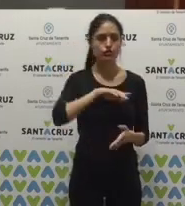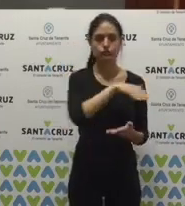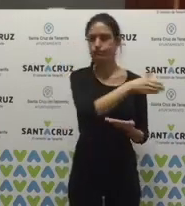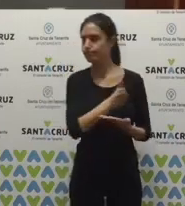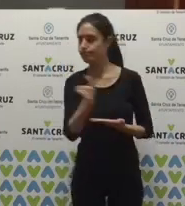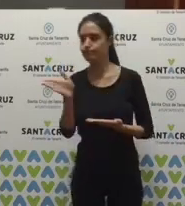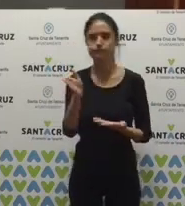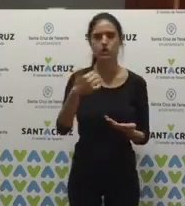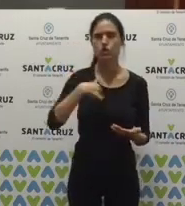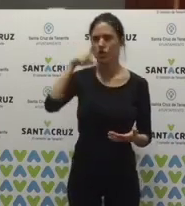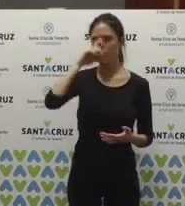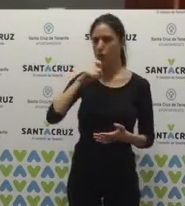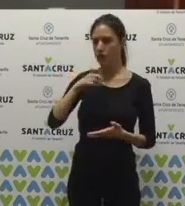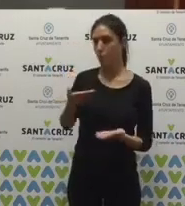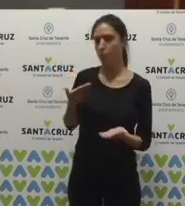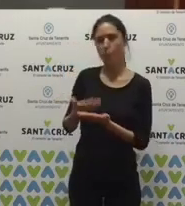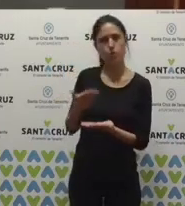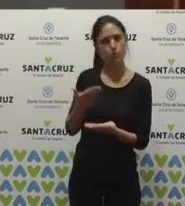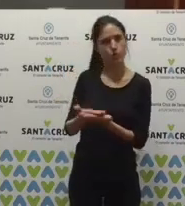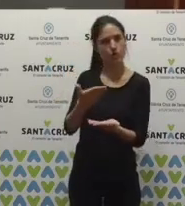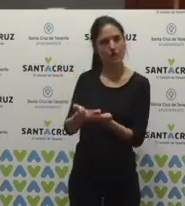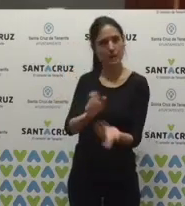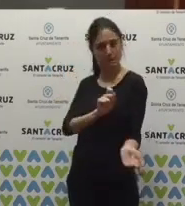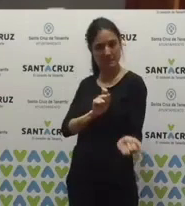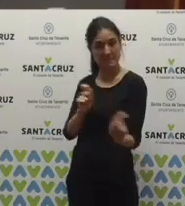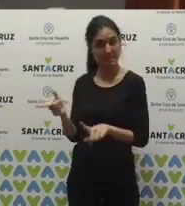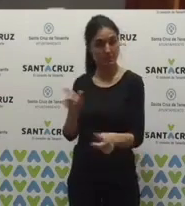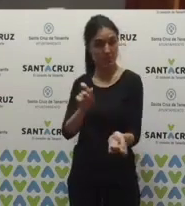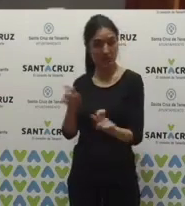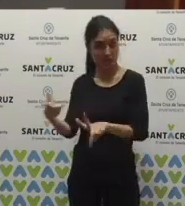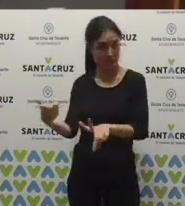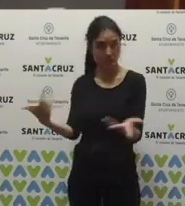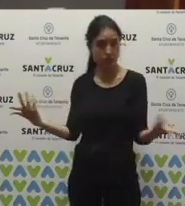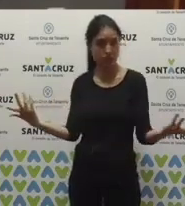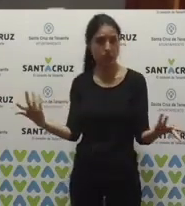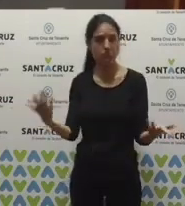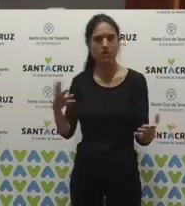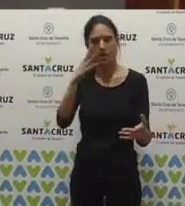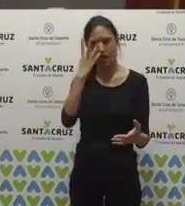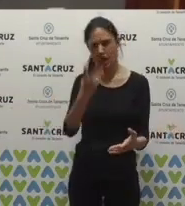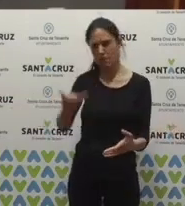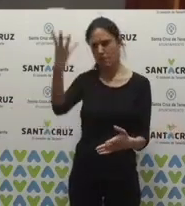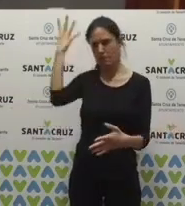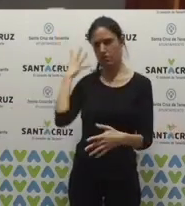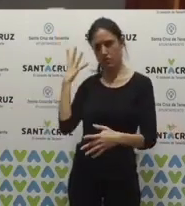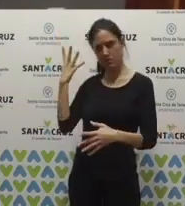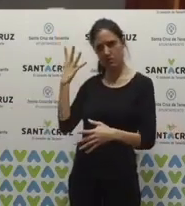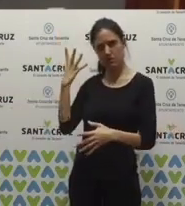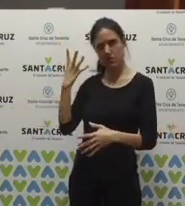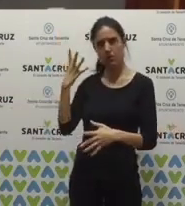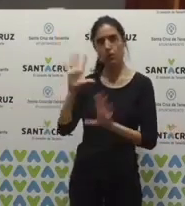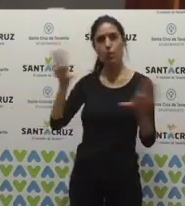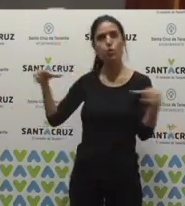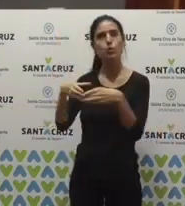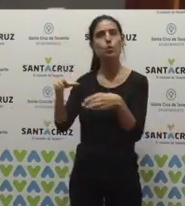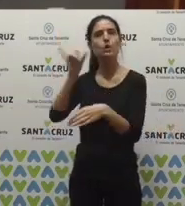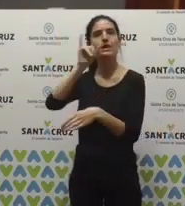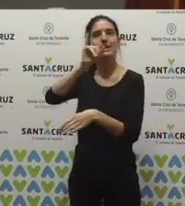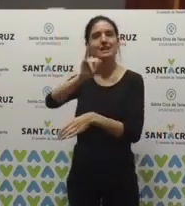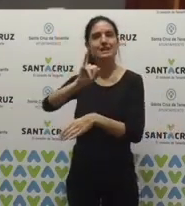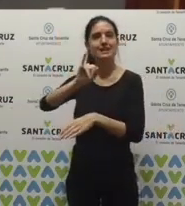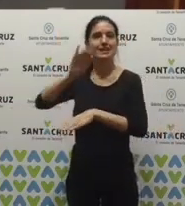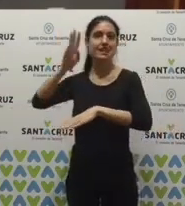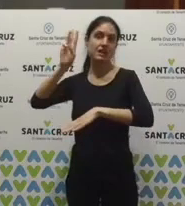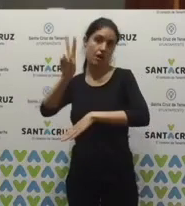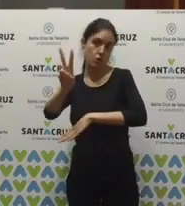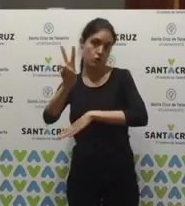emociones muy similares que planteaba el mandato pasado como izquierda unida el señor trujillo que el grupo